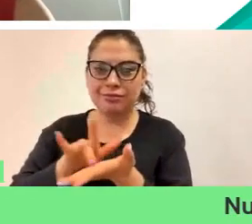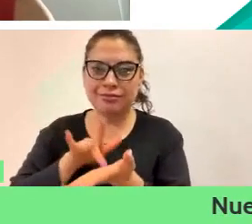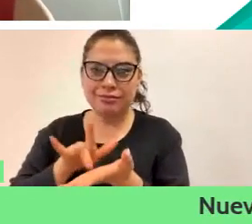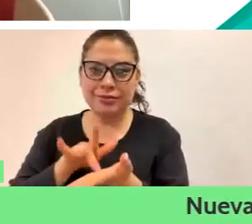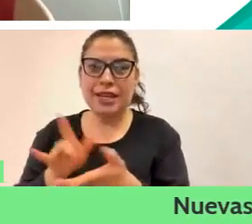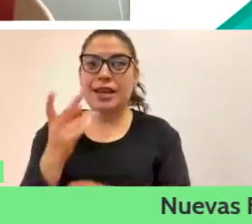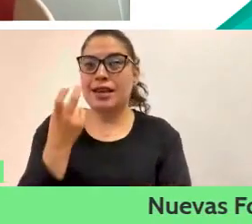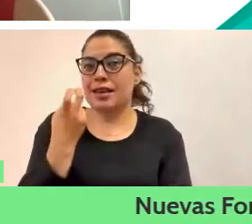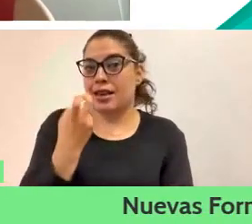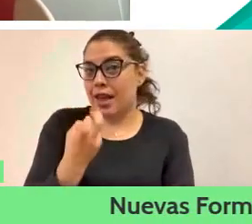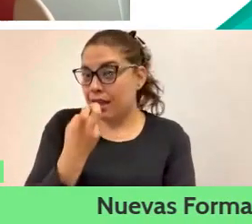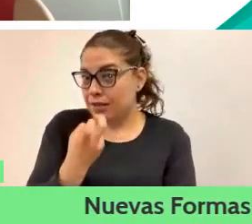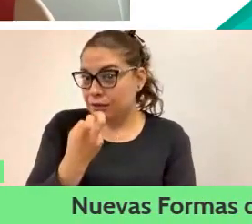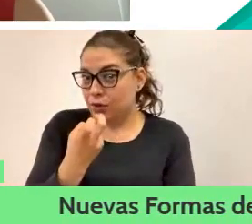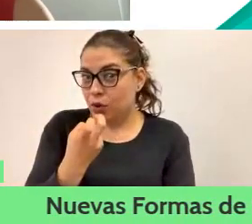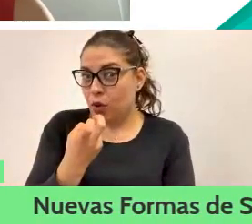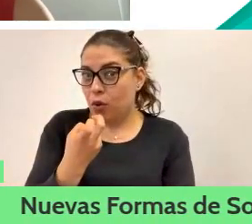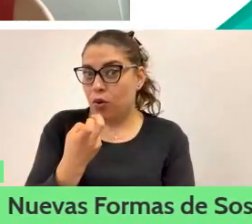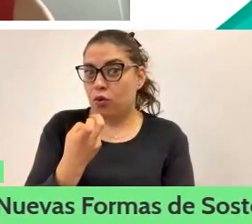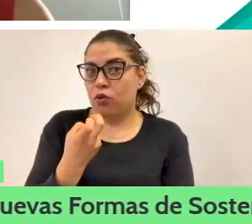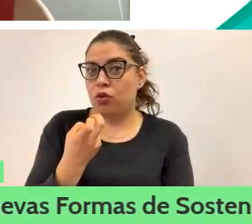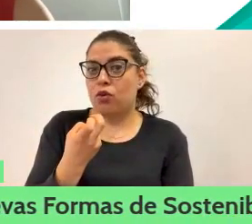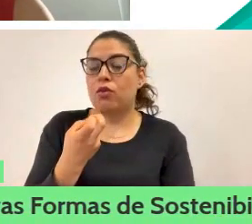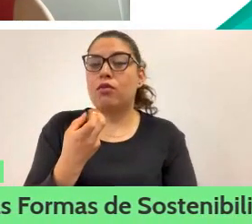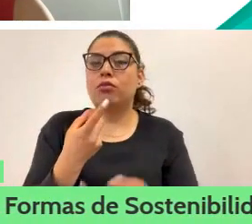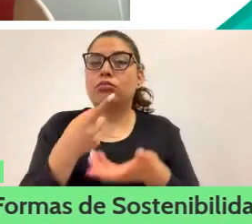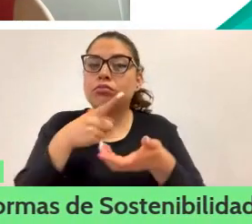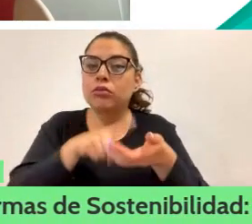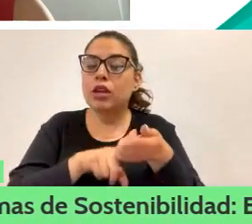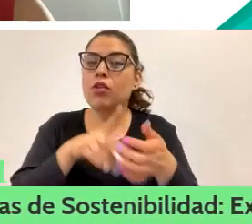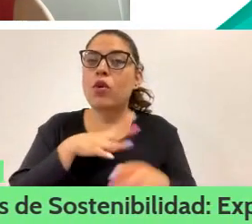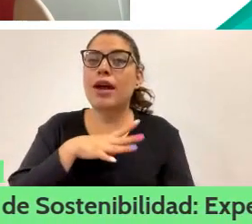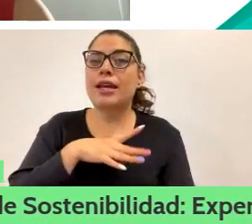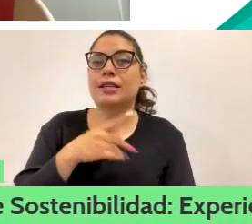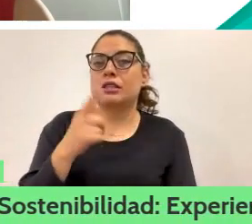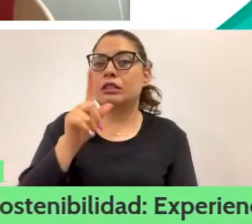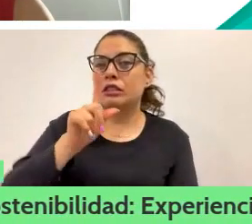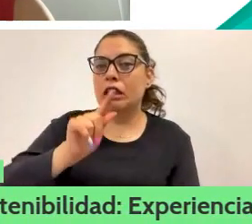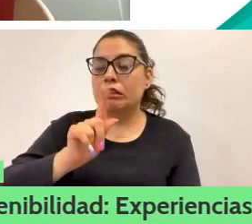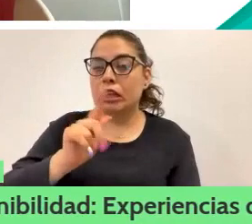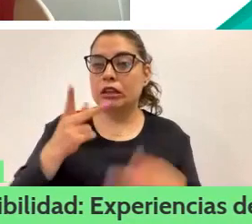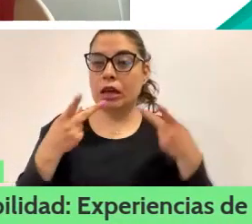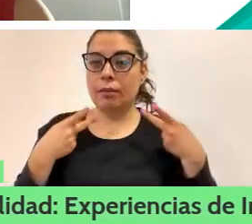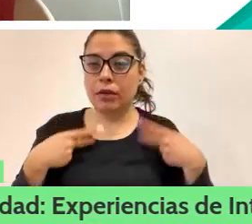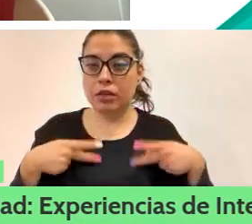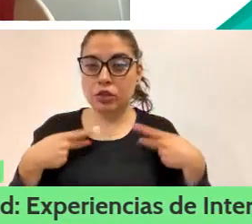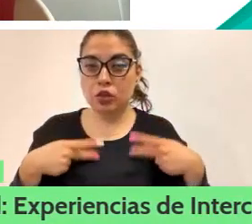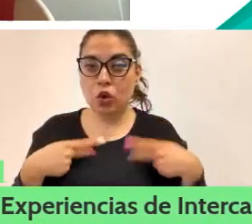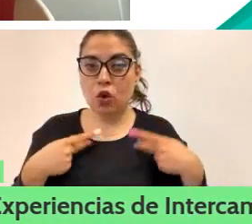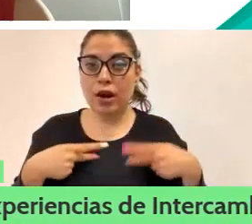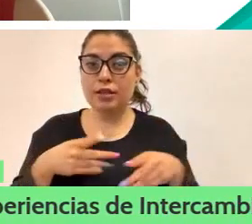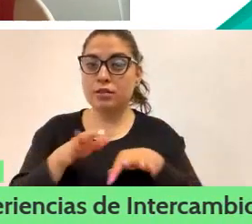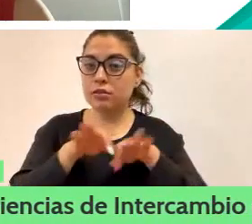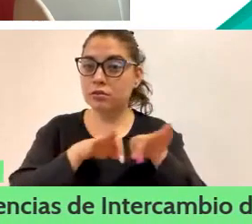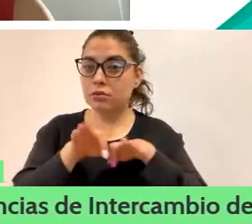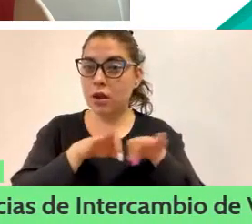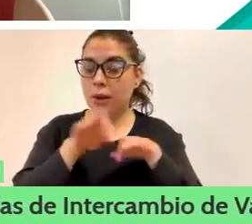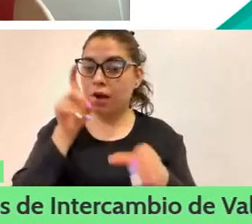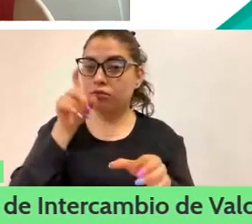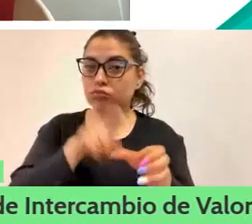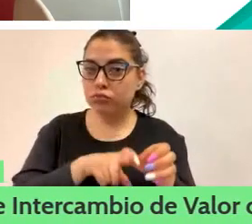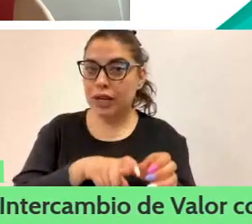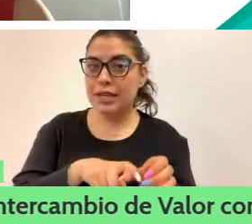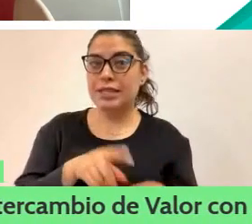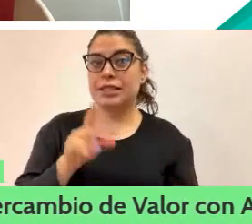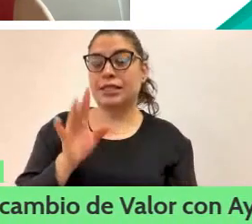unos, somos 70 asociados en la cooperativa, el 95% de nuestros asociados son personas con